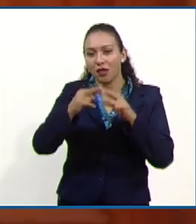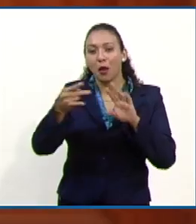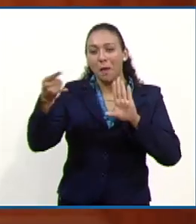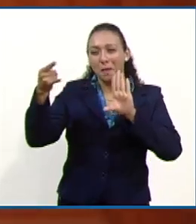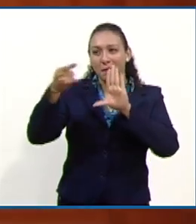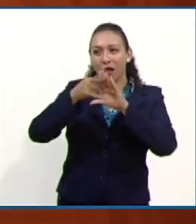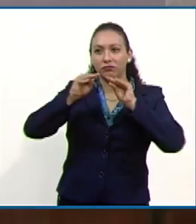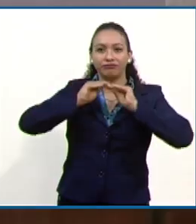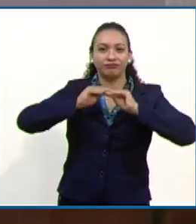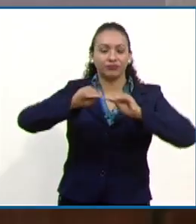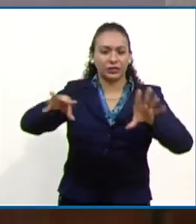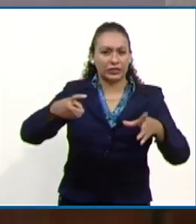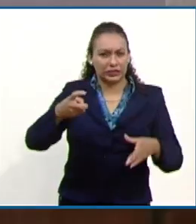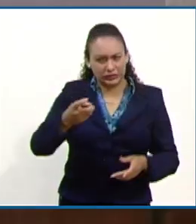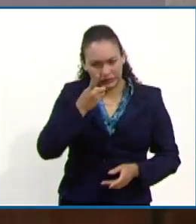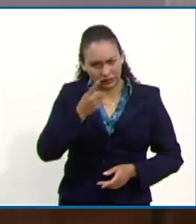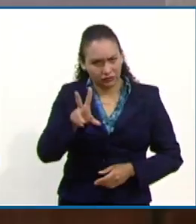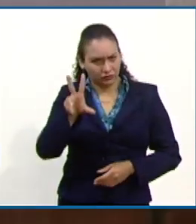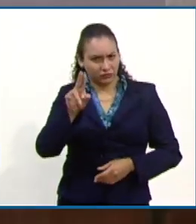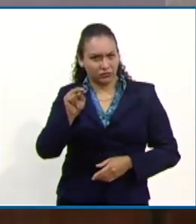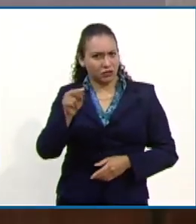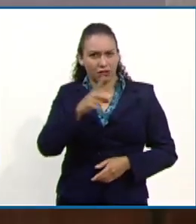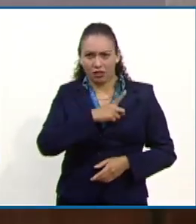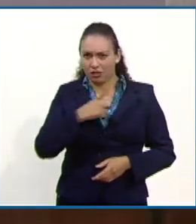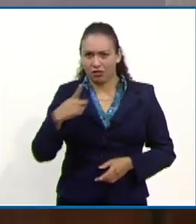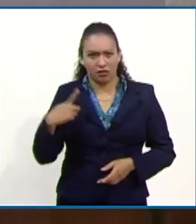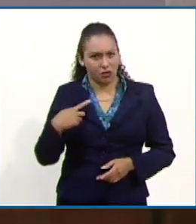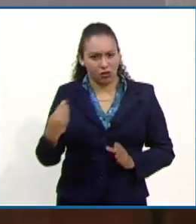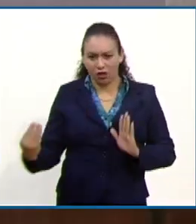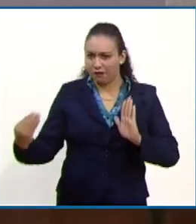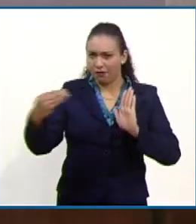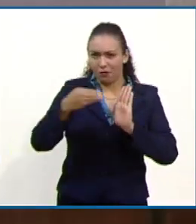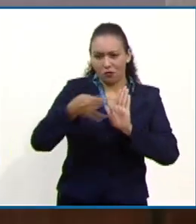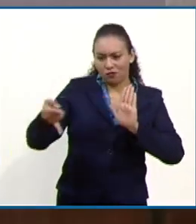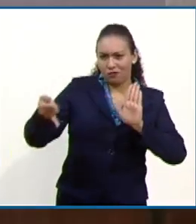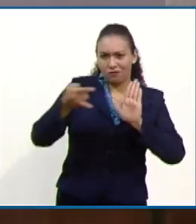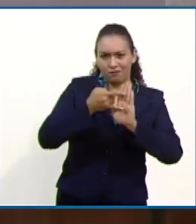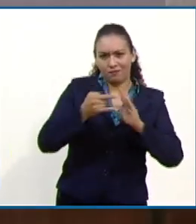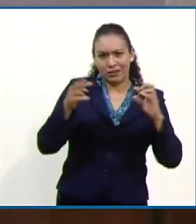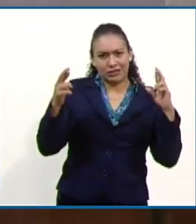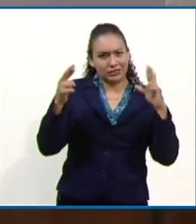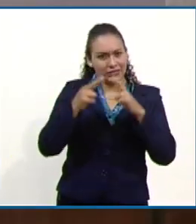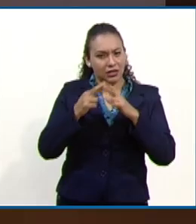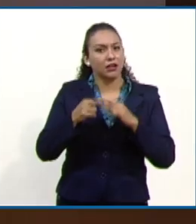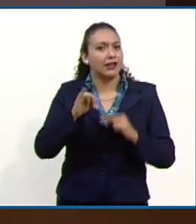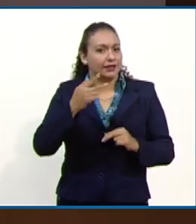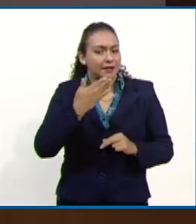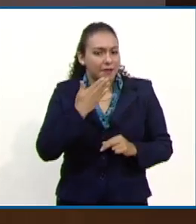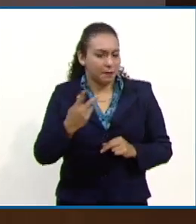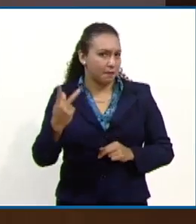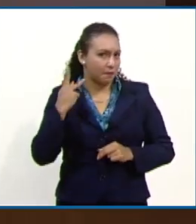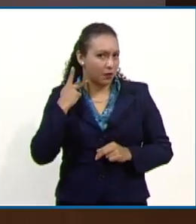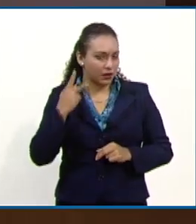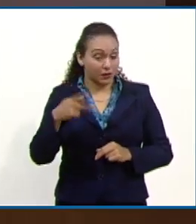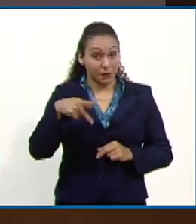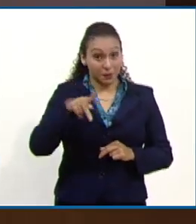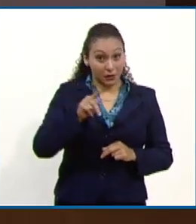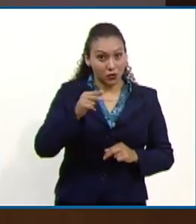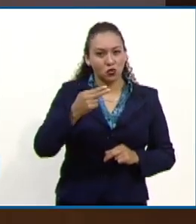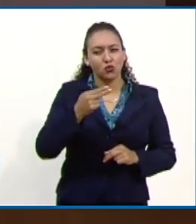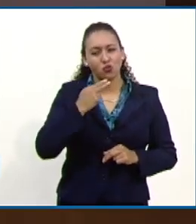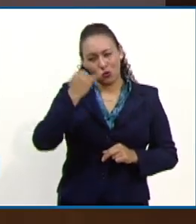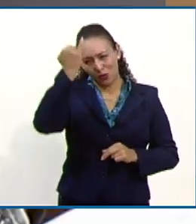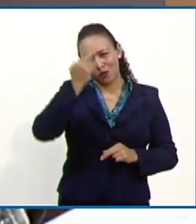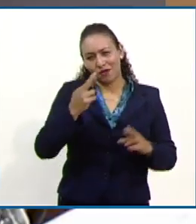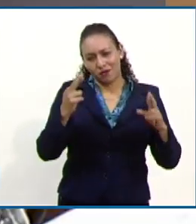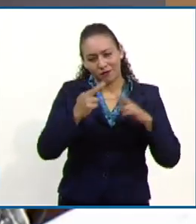forma debida su resolución, en la que determinó que dicho mensaje sí constituyó propaganda electoral en etapa de precampaña, al